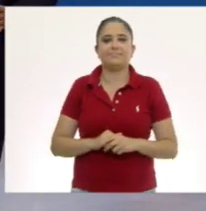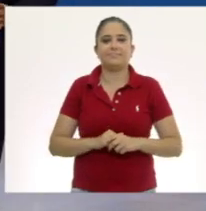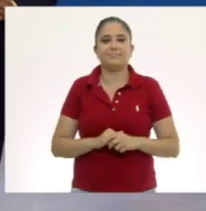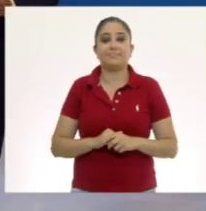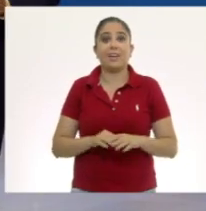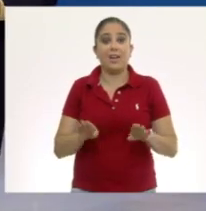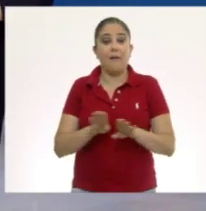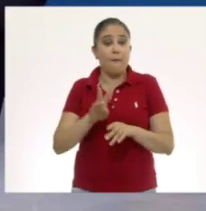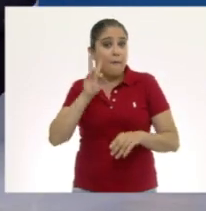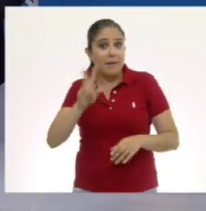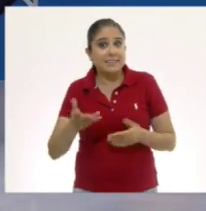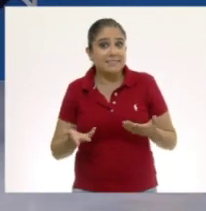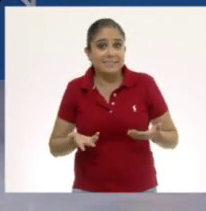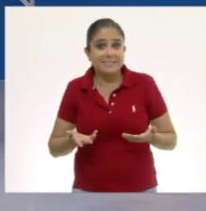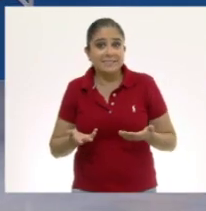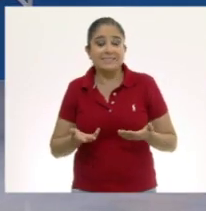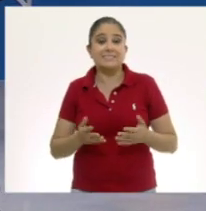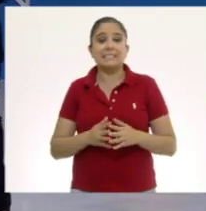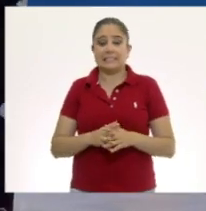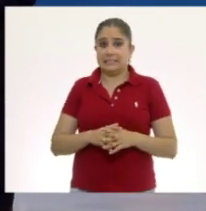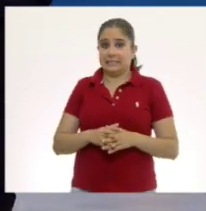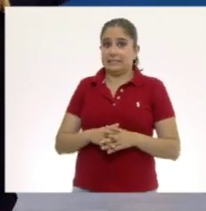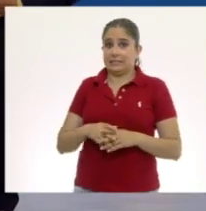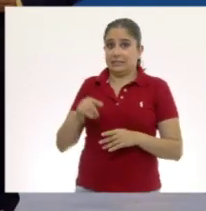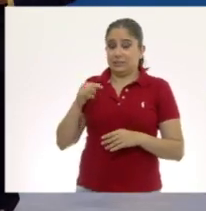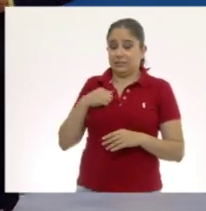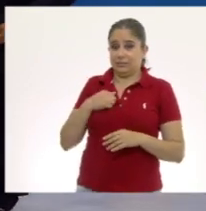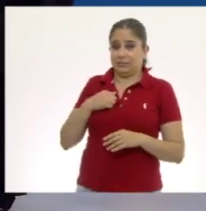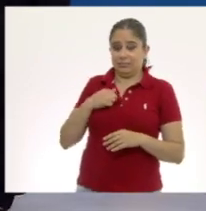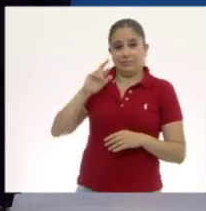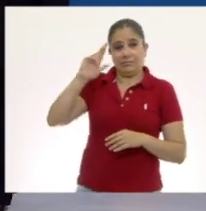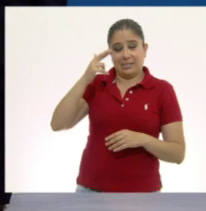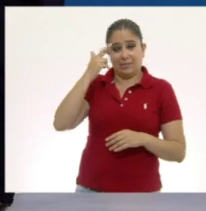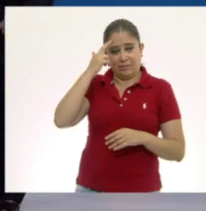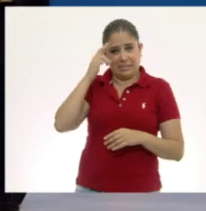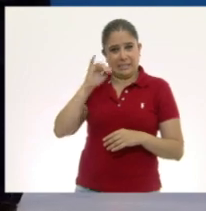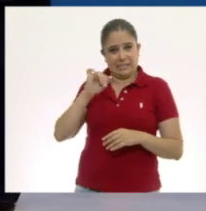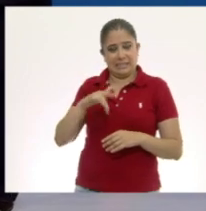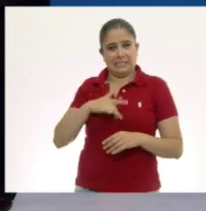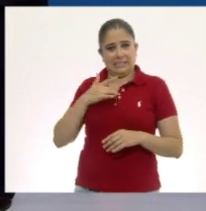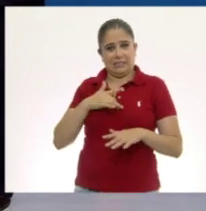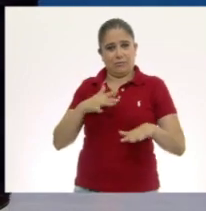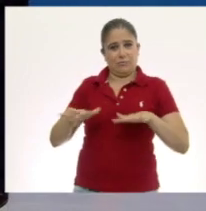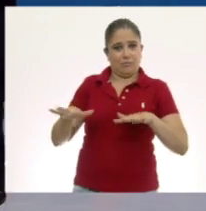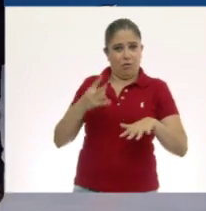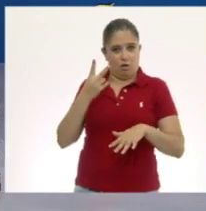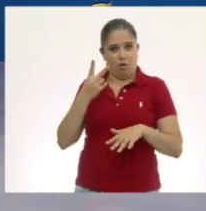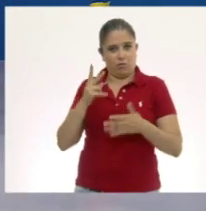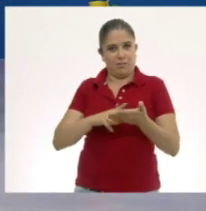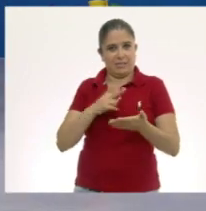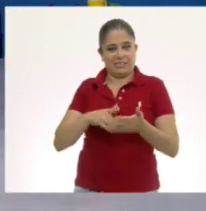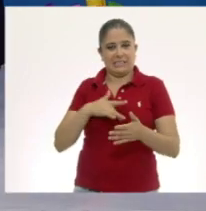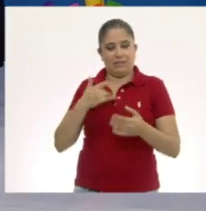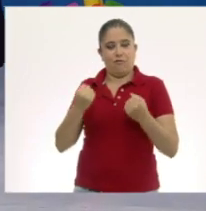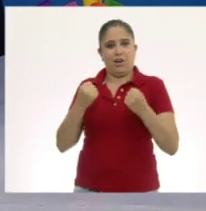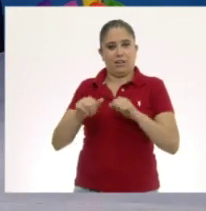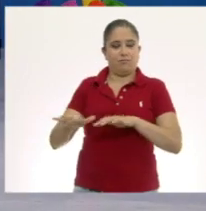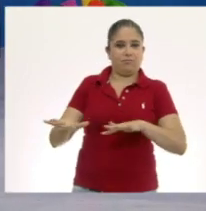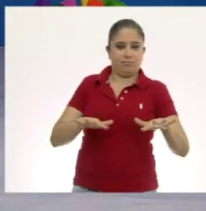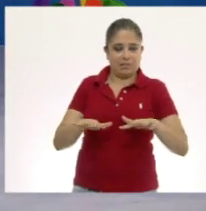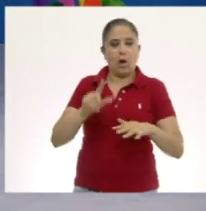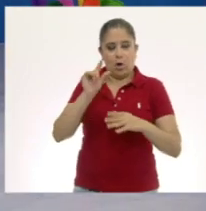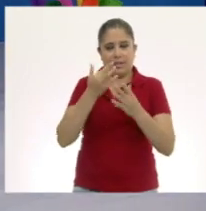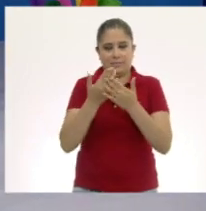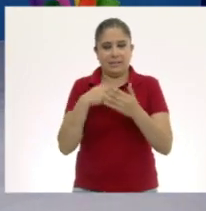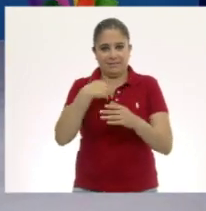¿Cómo ves? Estoy tratando de recordar si he sentido alguno de estos, pero yo creo que cuando menos dos. Muy fuertes y que ahorita vamos a